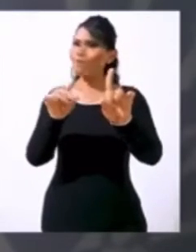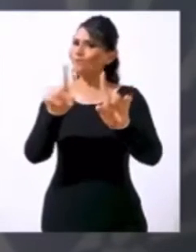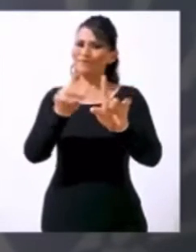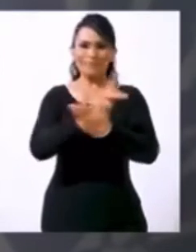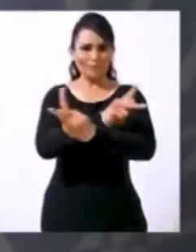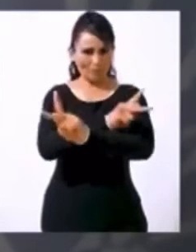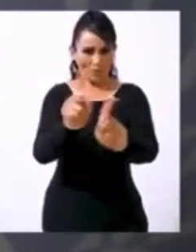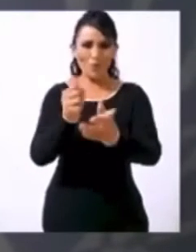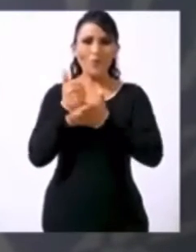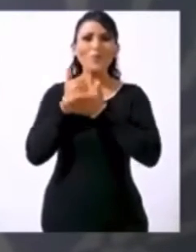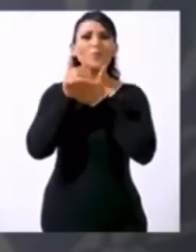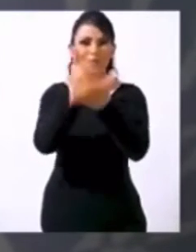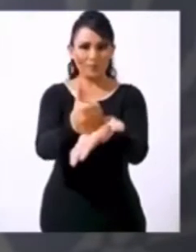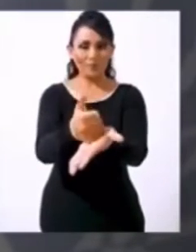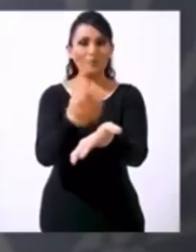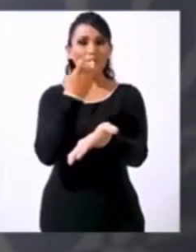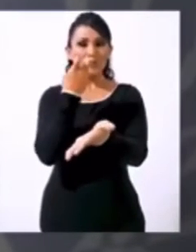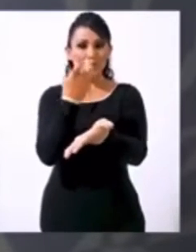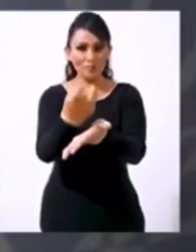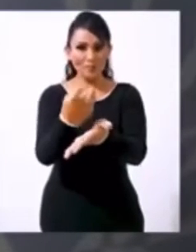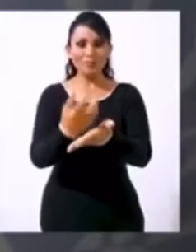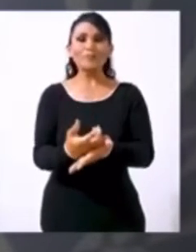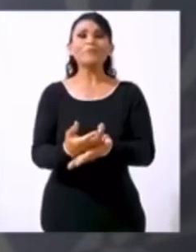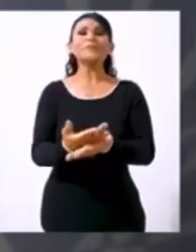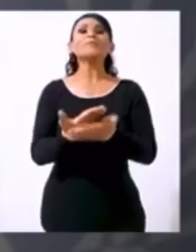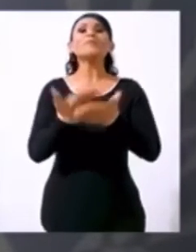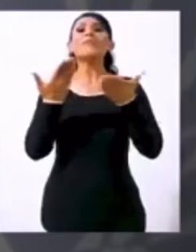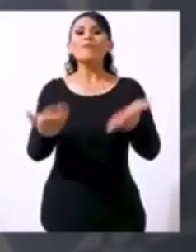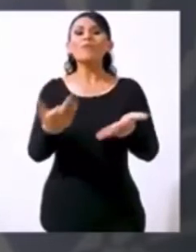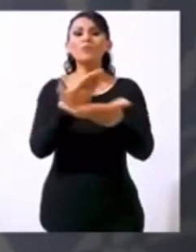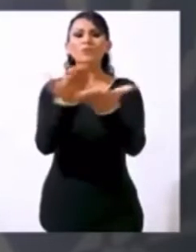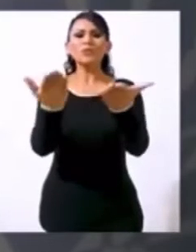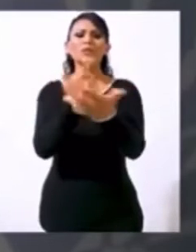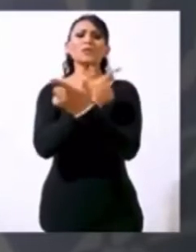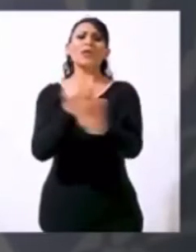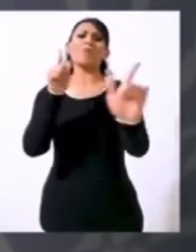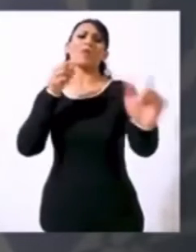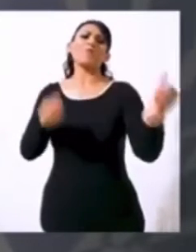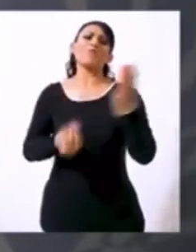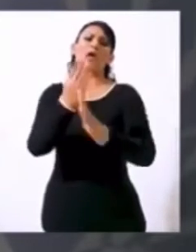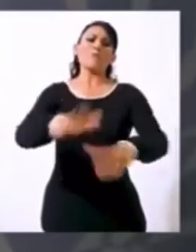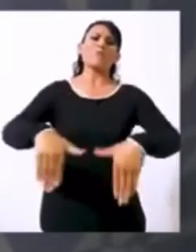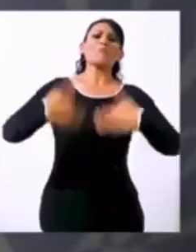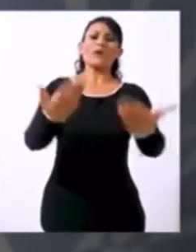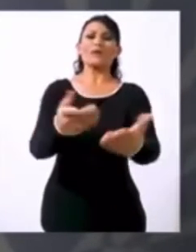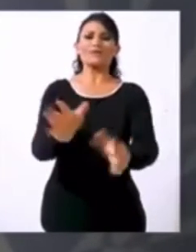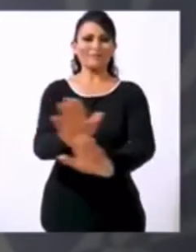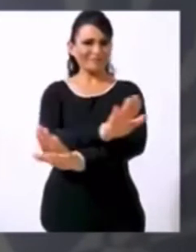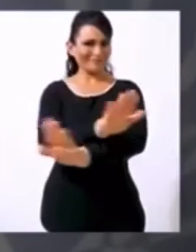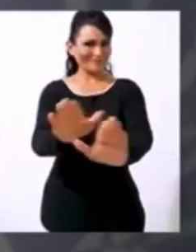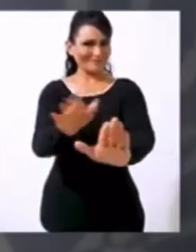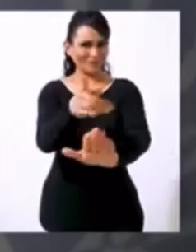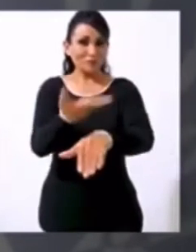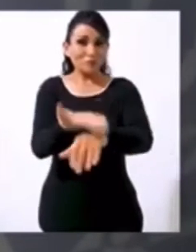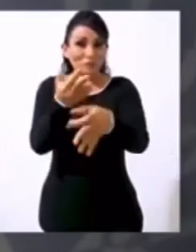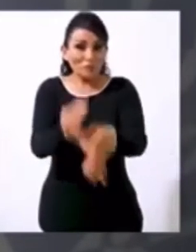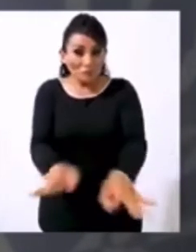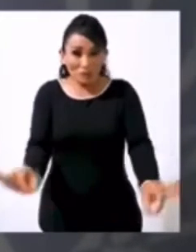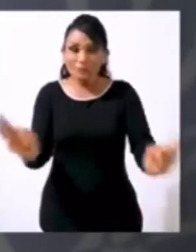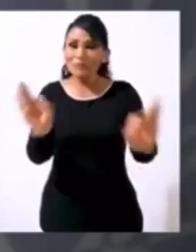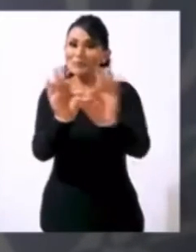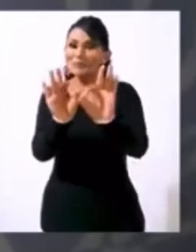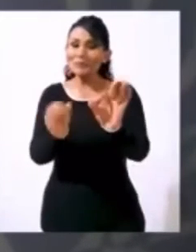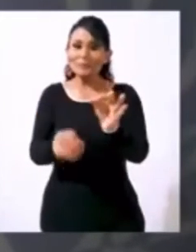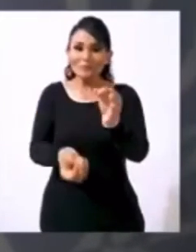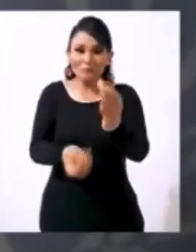que incrementaremos las medidas de restricción de tránsito de actividades no esenciales decretadas por el gobierno